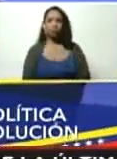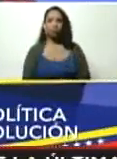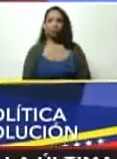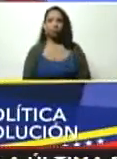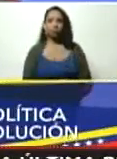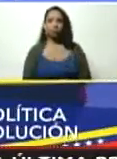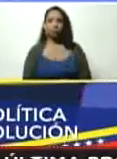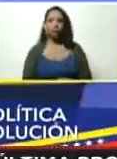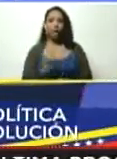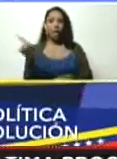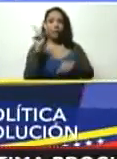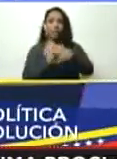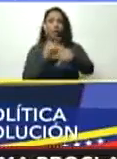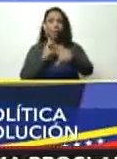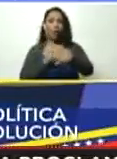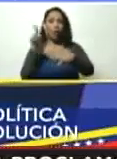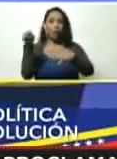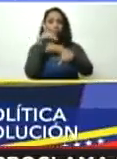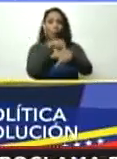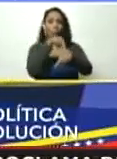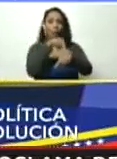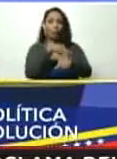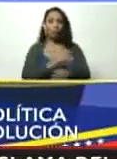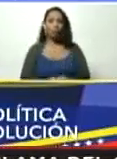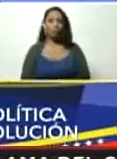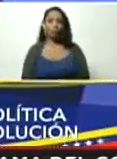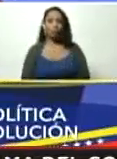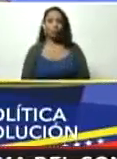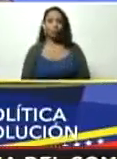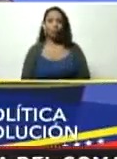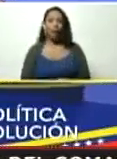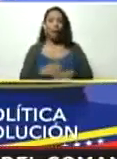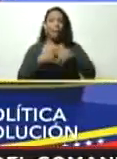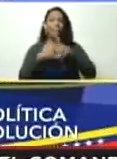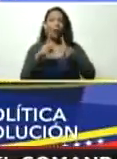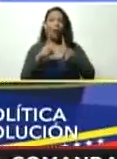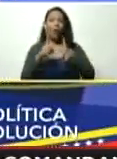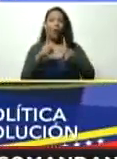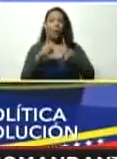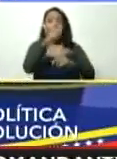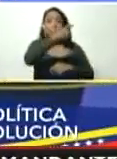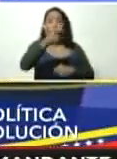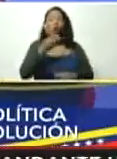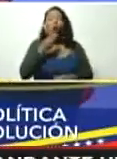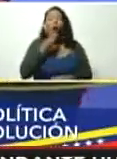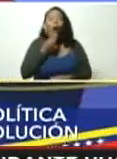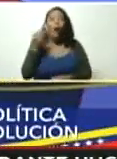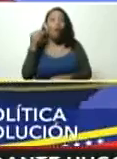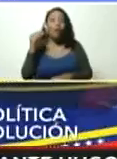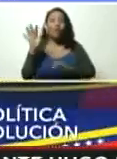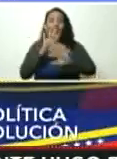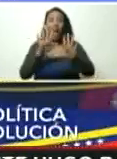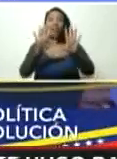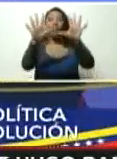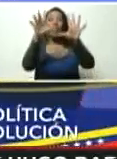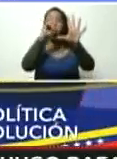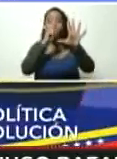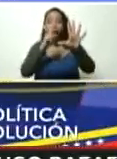de esa época y de ese momento. Pero los que son más jovencitos, ya han pasado 10